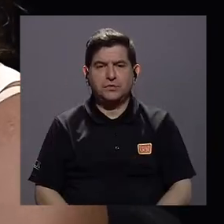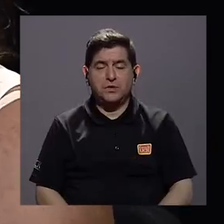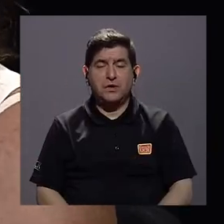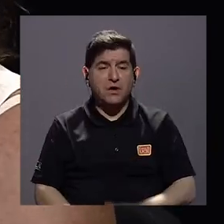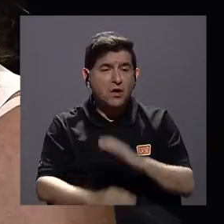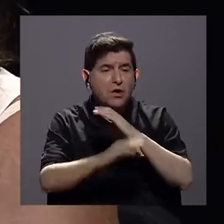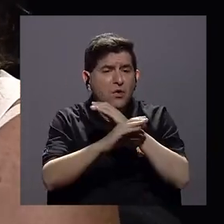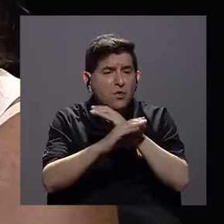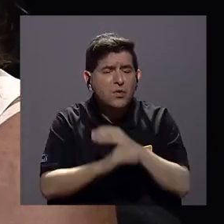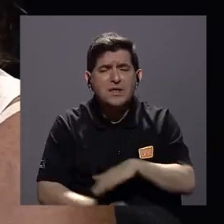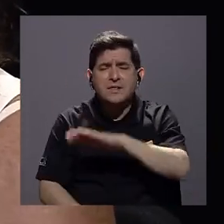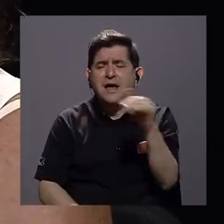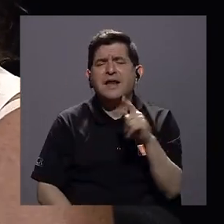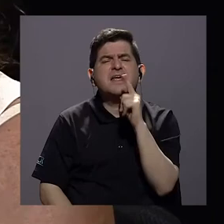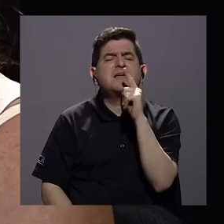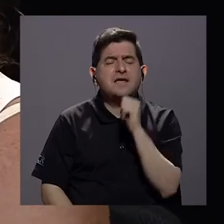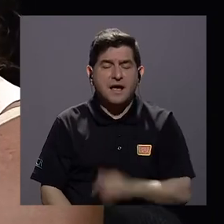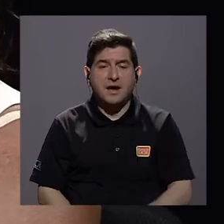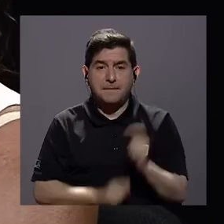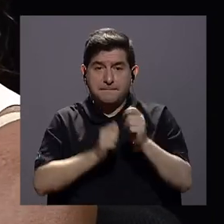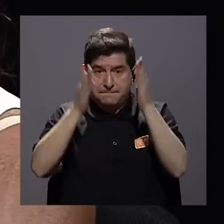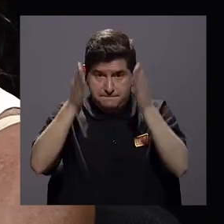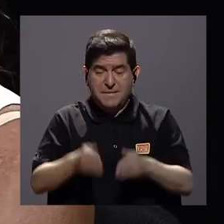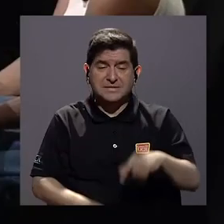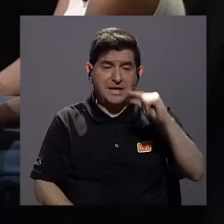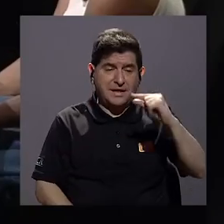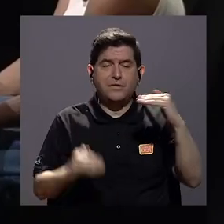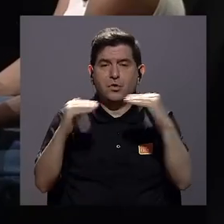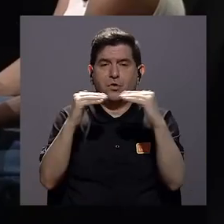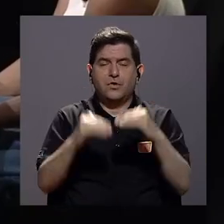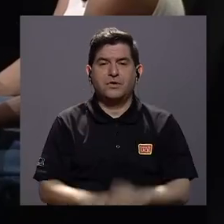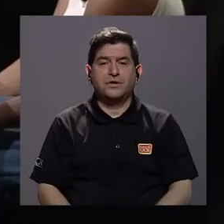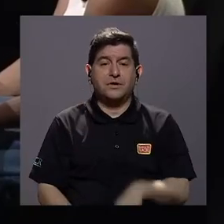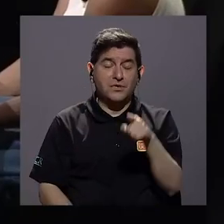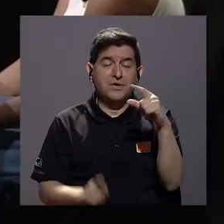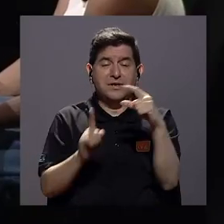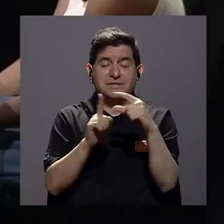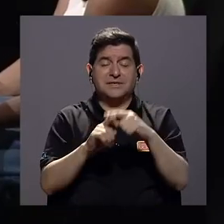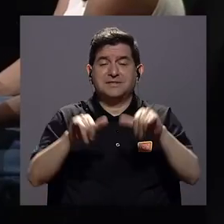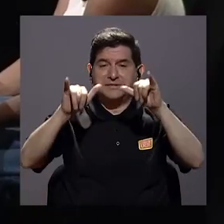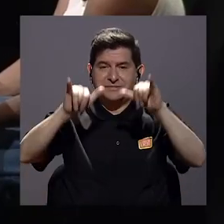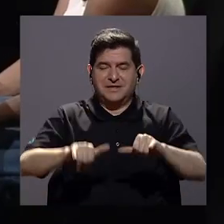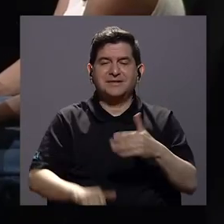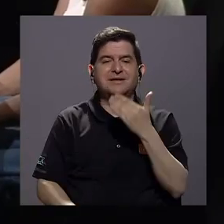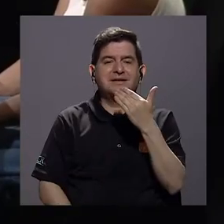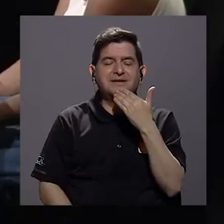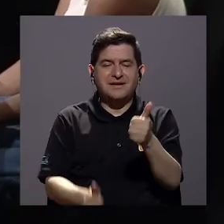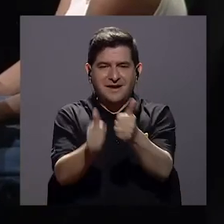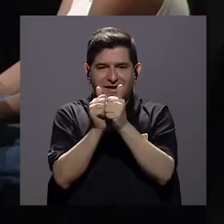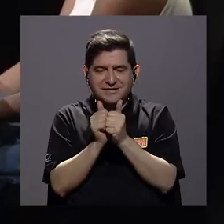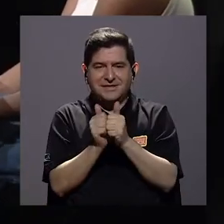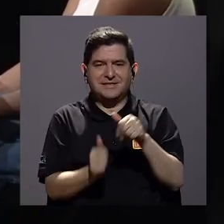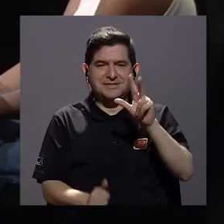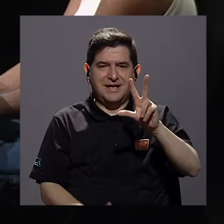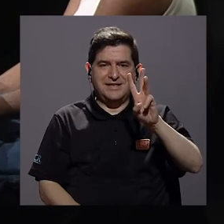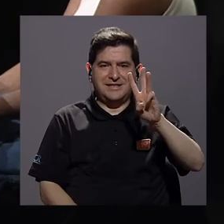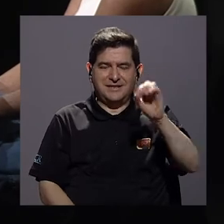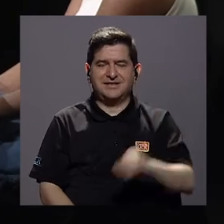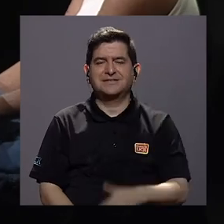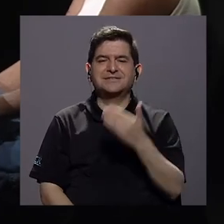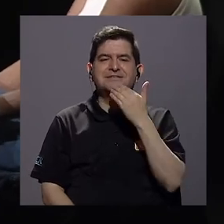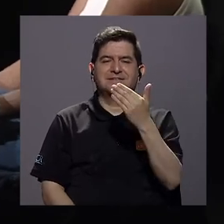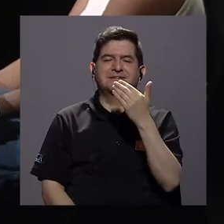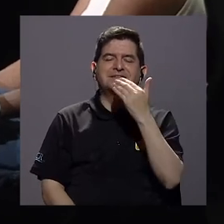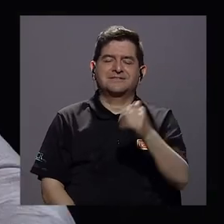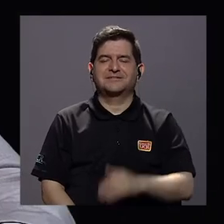a cuidar ese mar y esas costas que los pescadores artesanales? Me quedo con sus palabras, doña Vivian. Muchas gracias por estar con nosotros en 360. Muchas